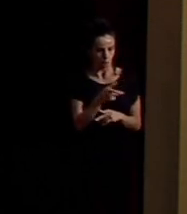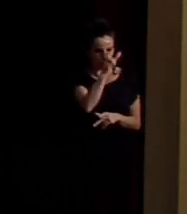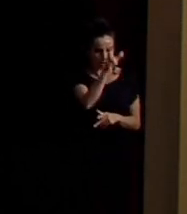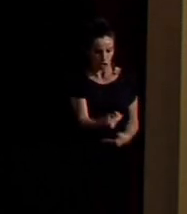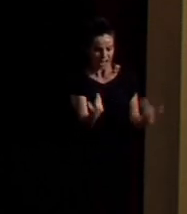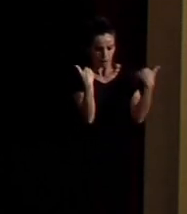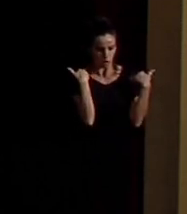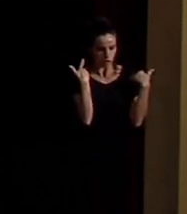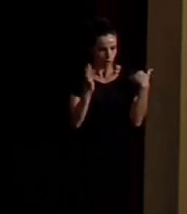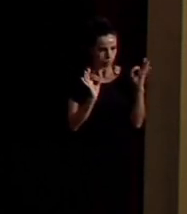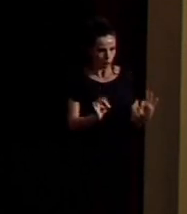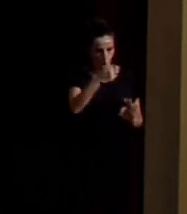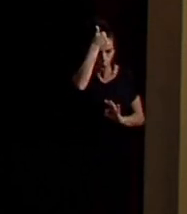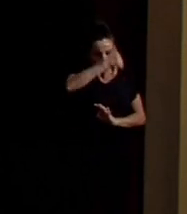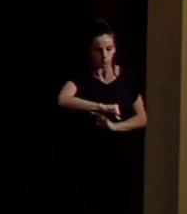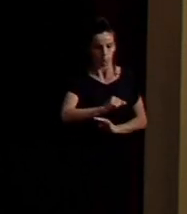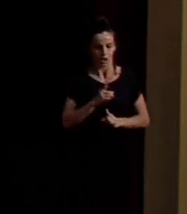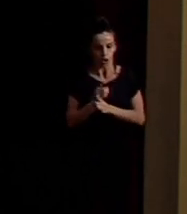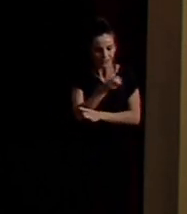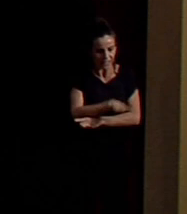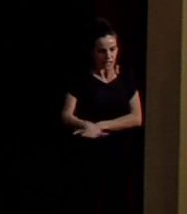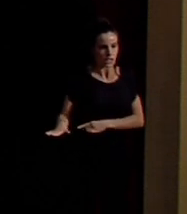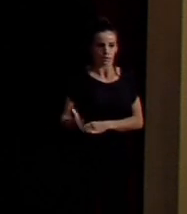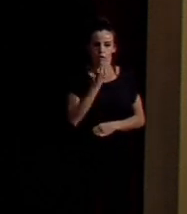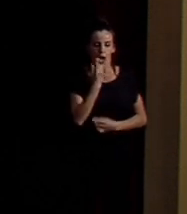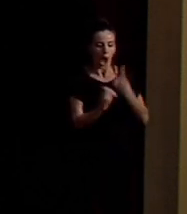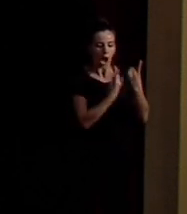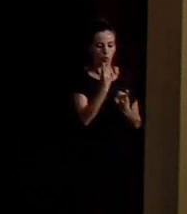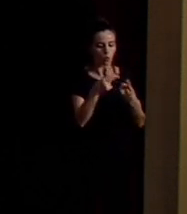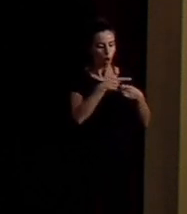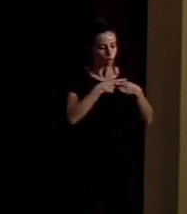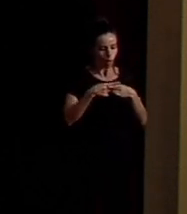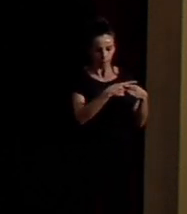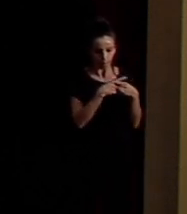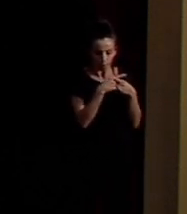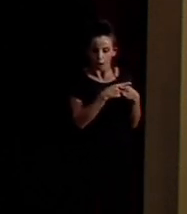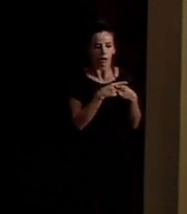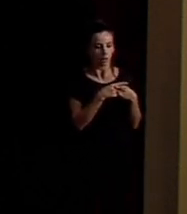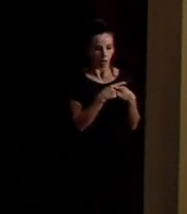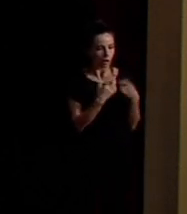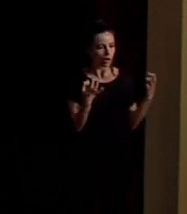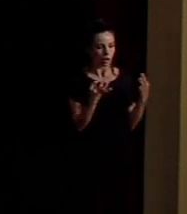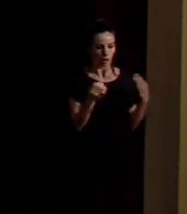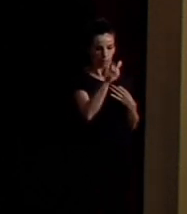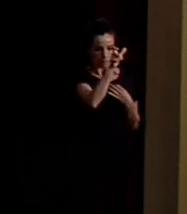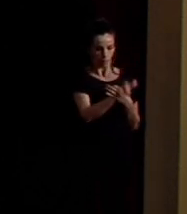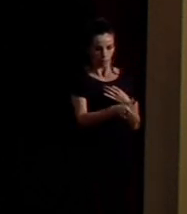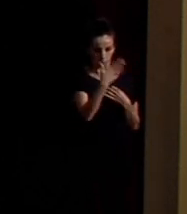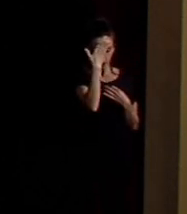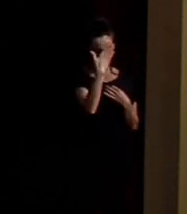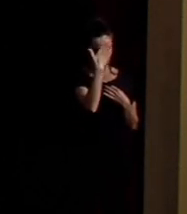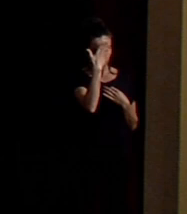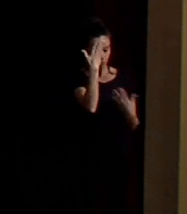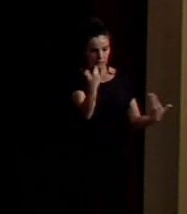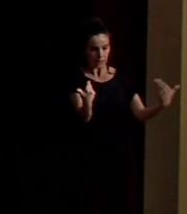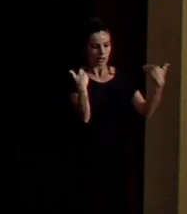hombres. Es decir, que si hay algo que comparten en común todas estas prácticas es que los sujetos principalmente responsables de este